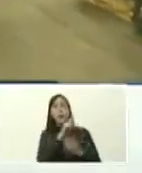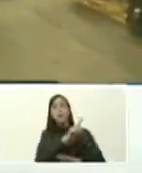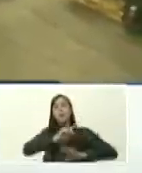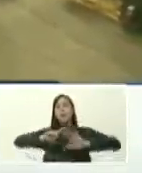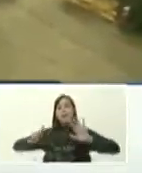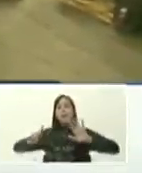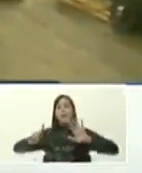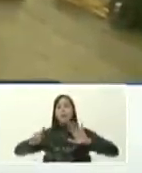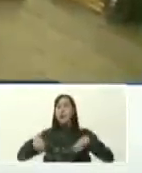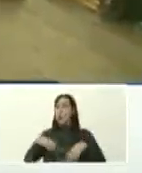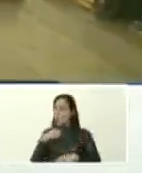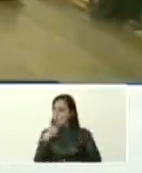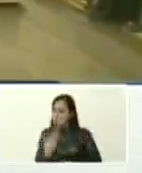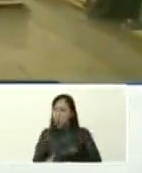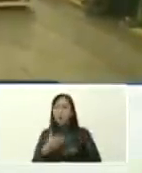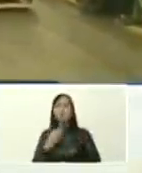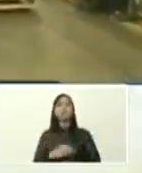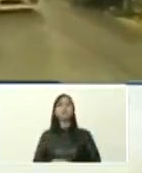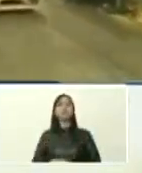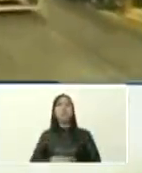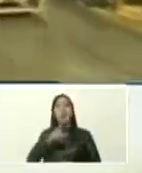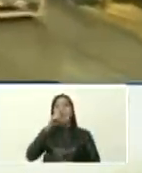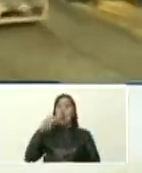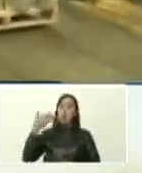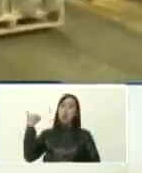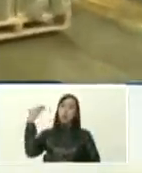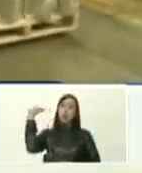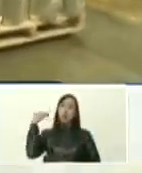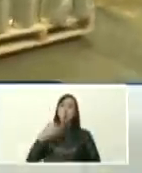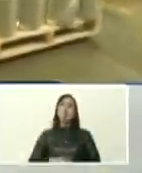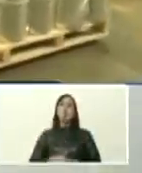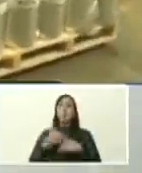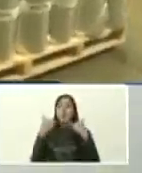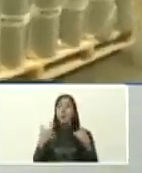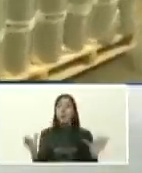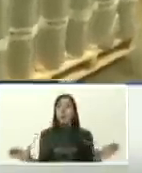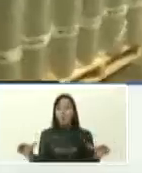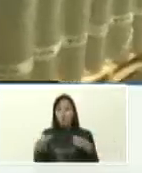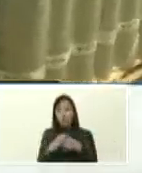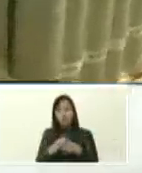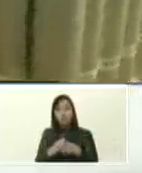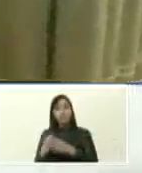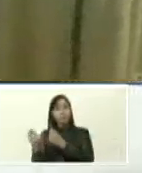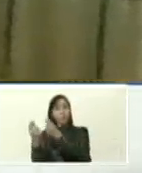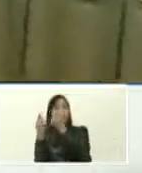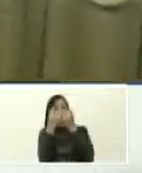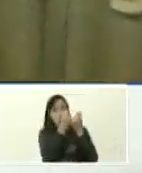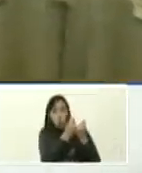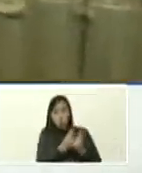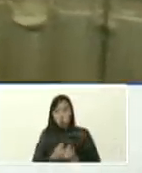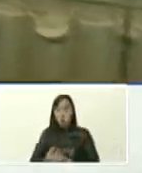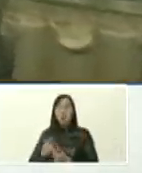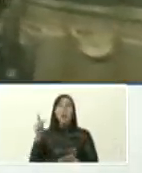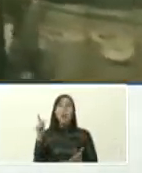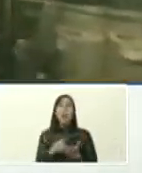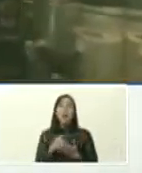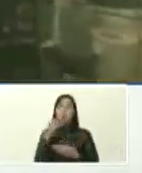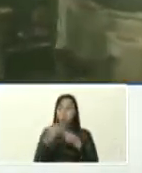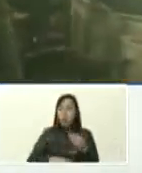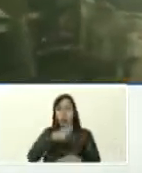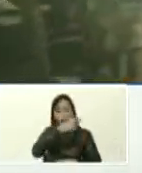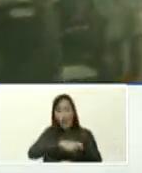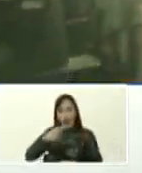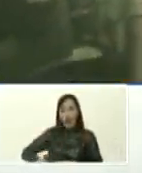Qué útil fue para esos años. Y ahora el Consejo Nacional de Economía, con la presencia de los